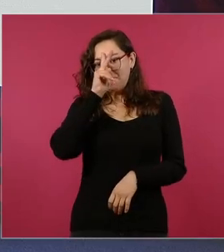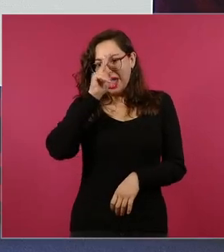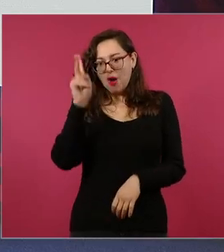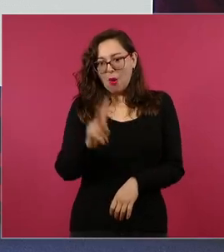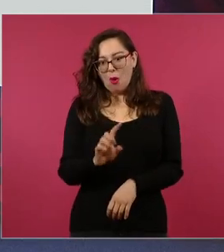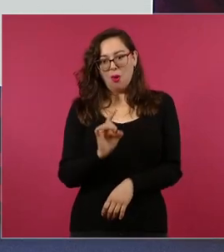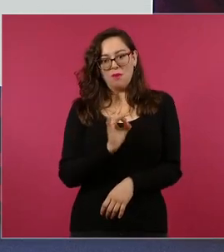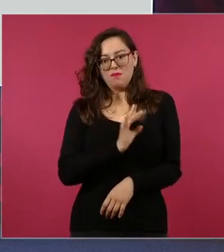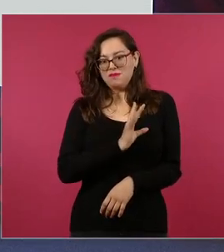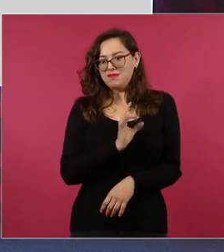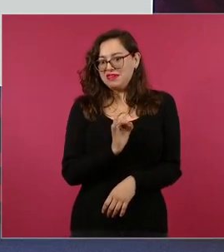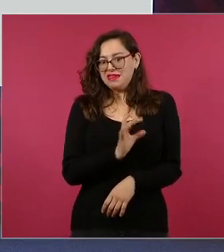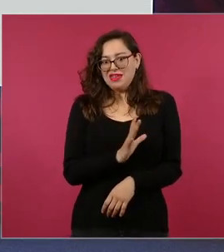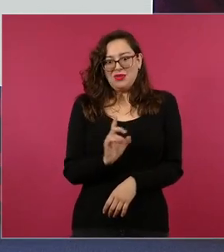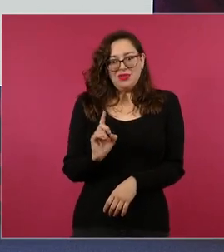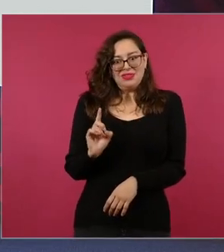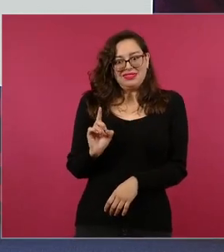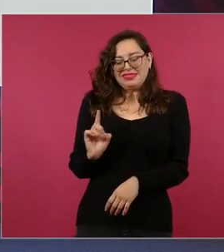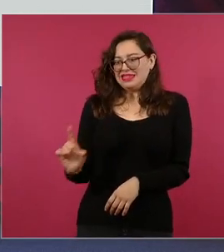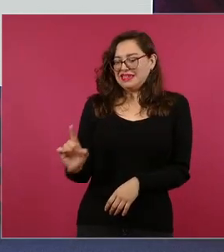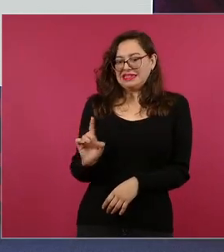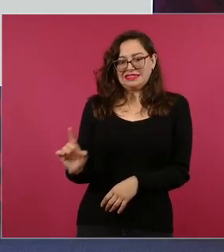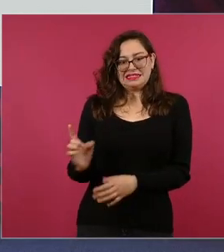primero este bloque que tiene mayoría,